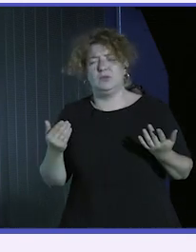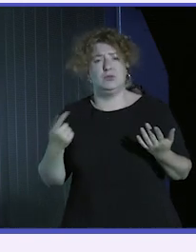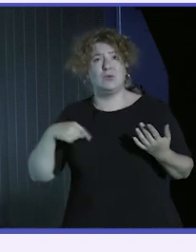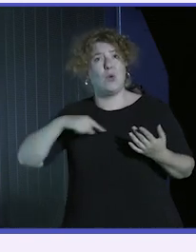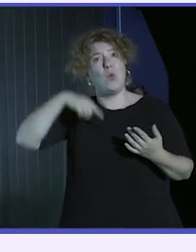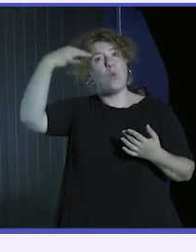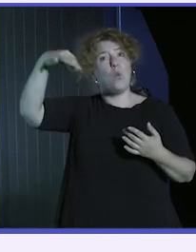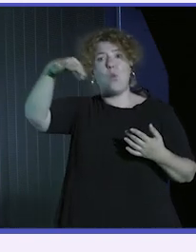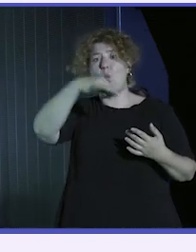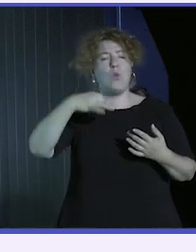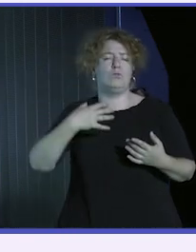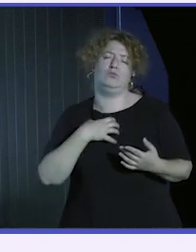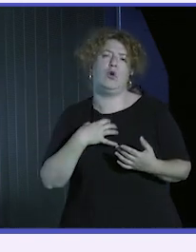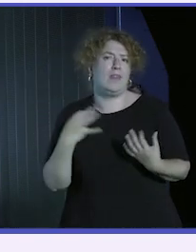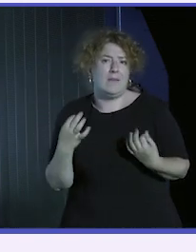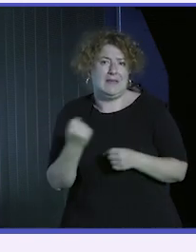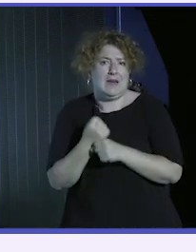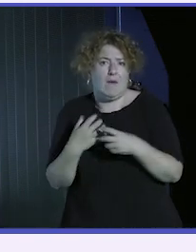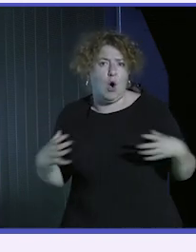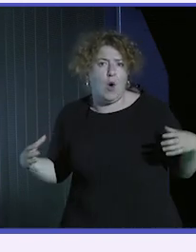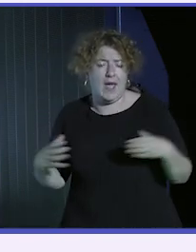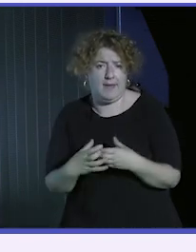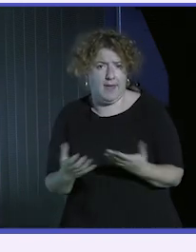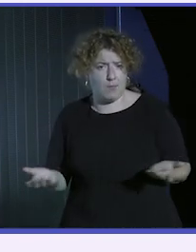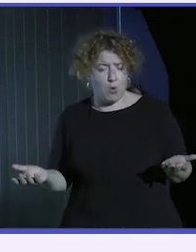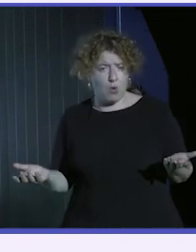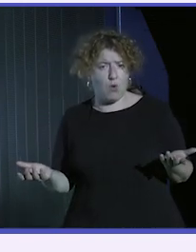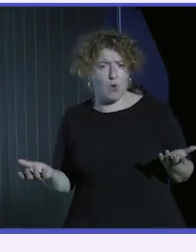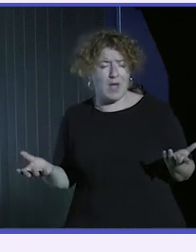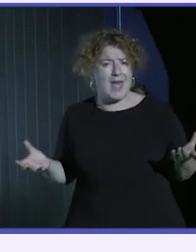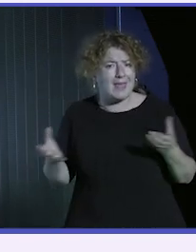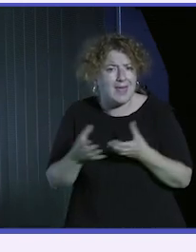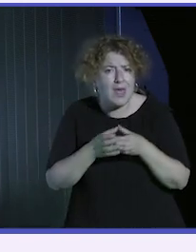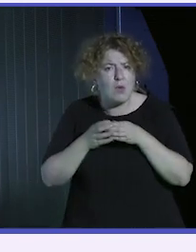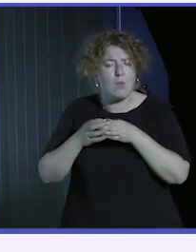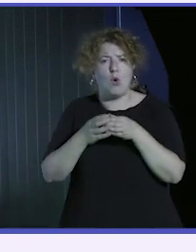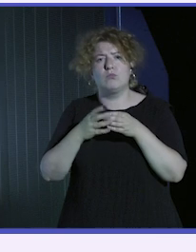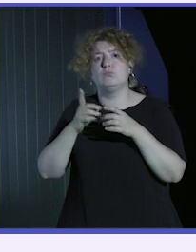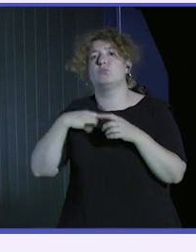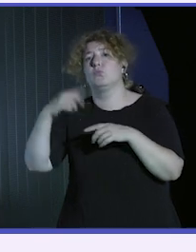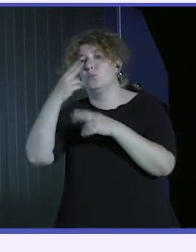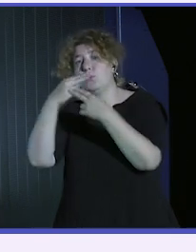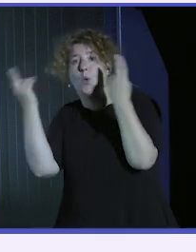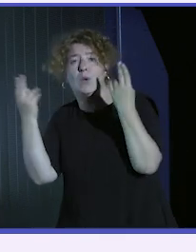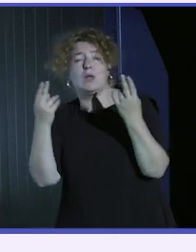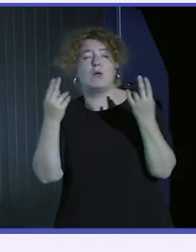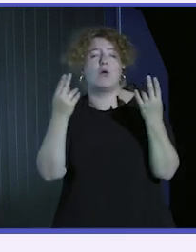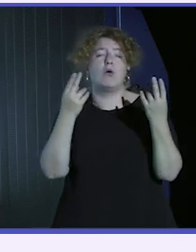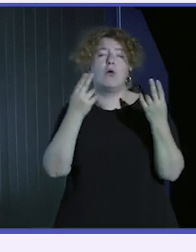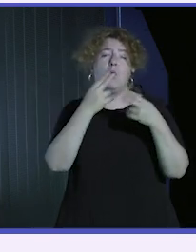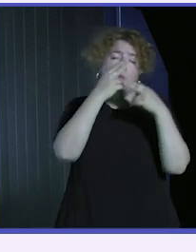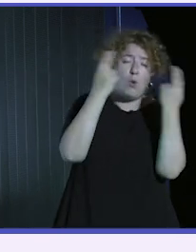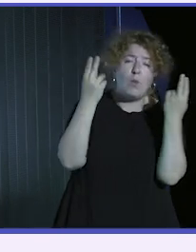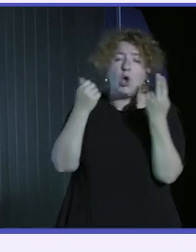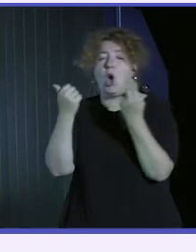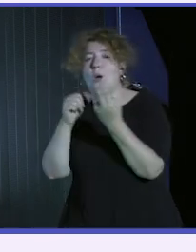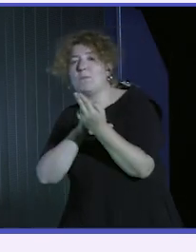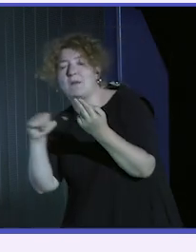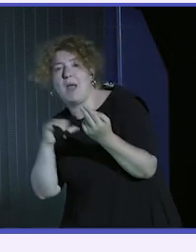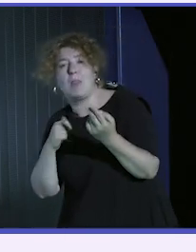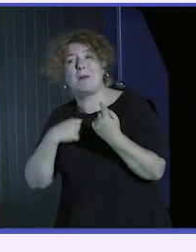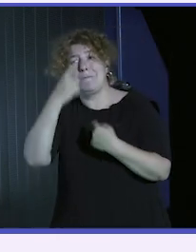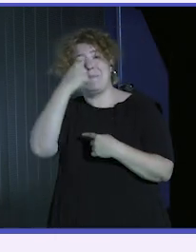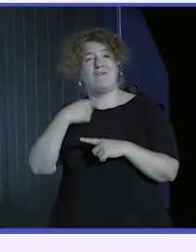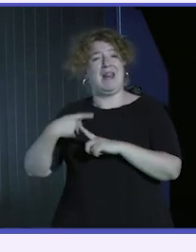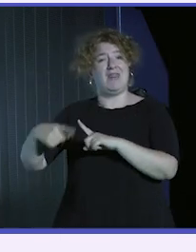unitaria. Hay que trabajar como equipo, hay que trabajar en comunidad, público, privado y entre diferentes perfiles. Desde